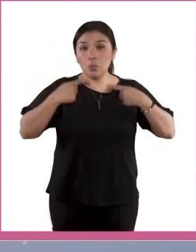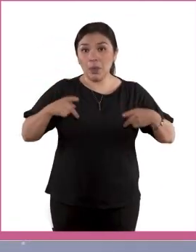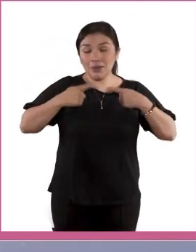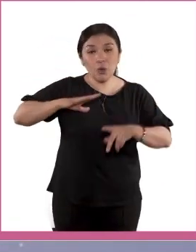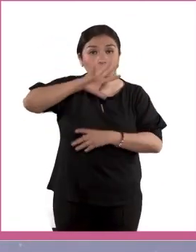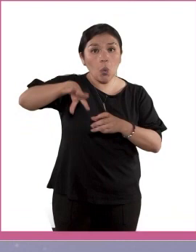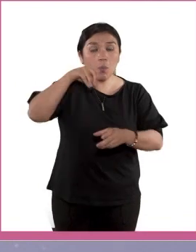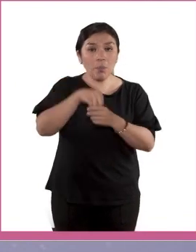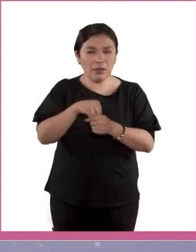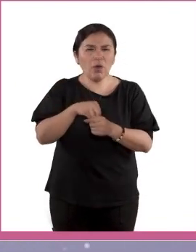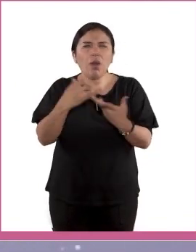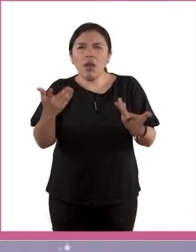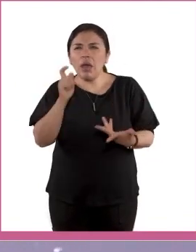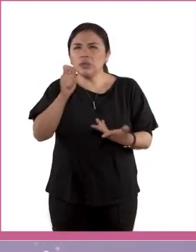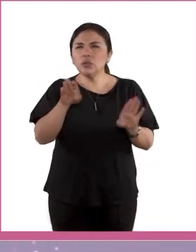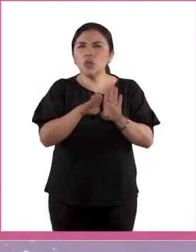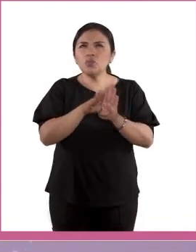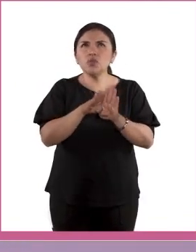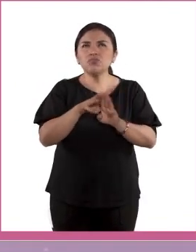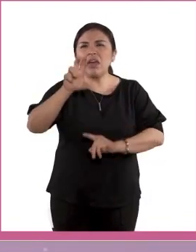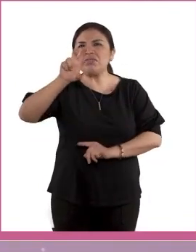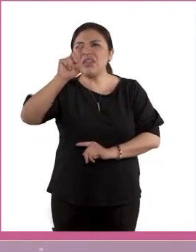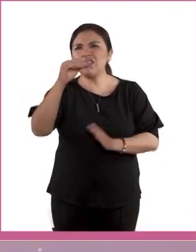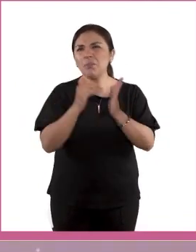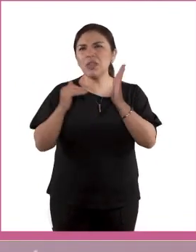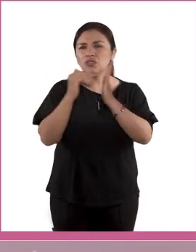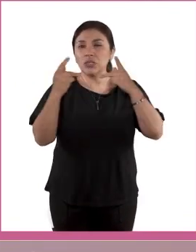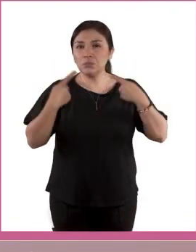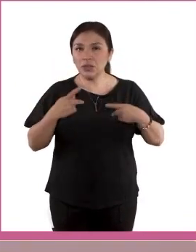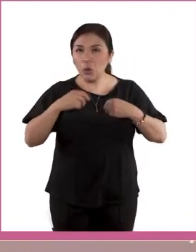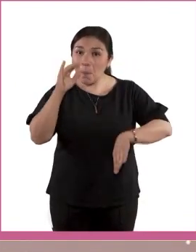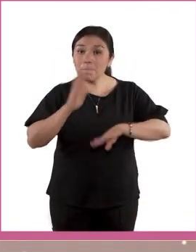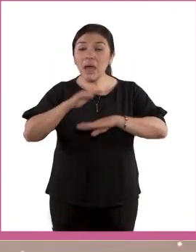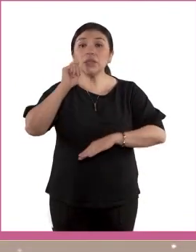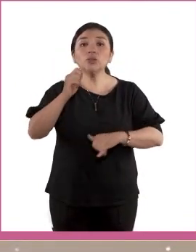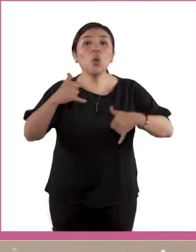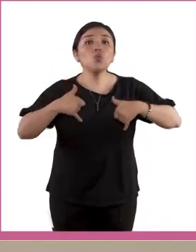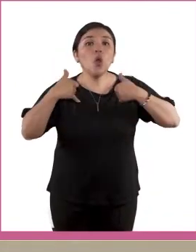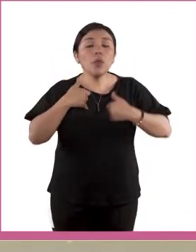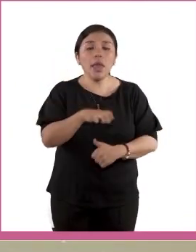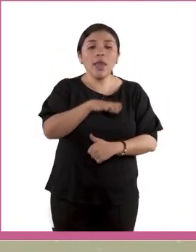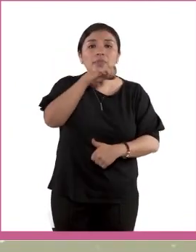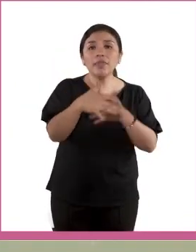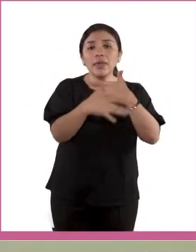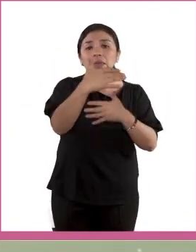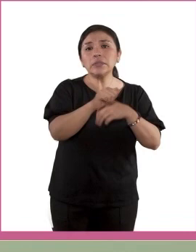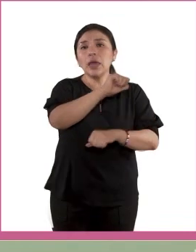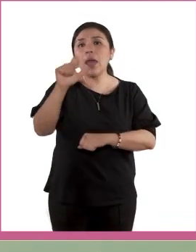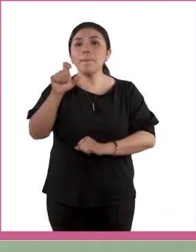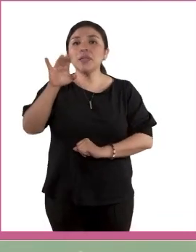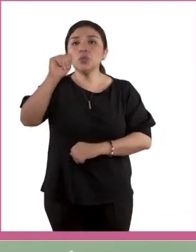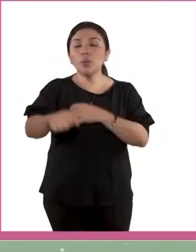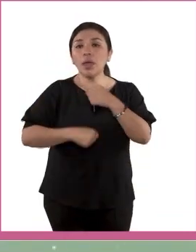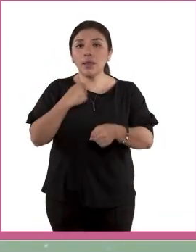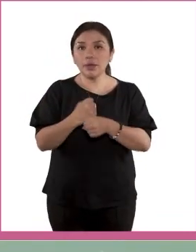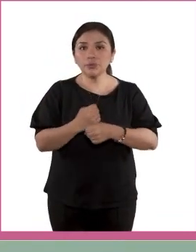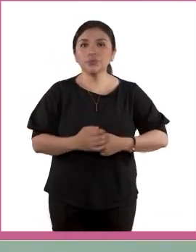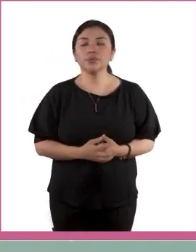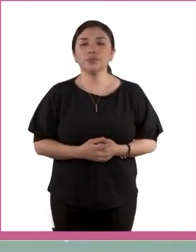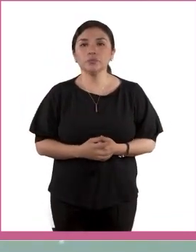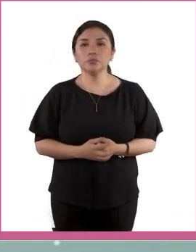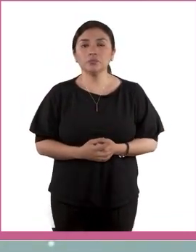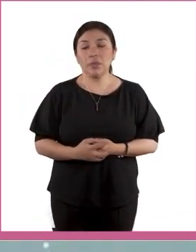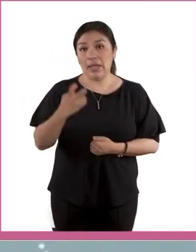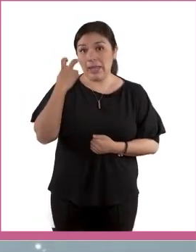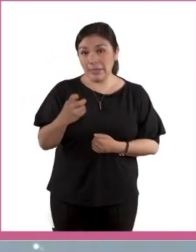24.6% de la población total, es decir, más de 30 millones de personas son jóvenes de entre 15 y 29